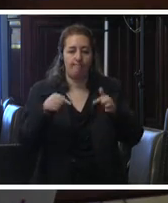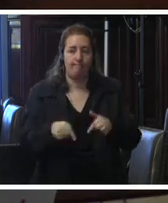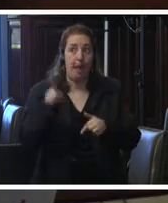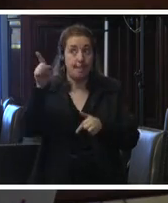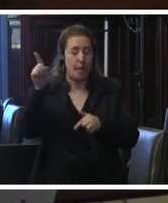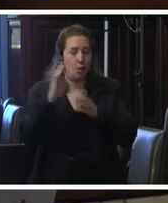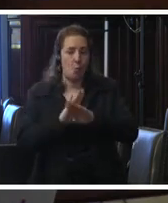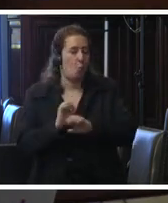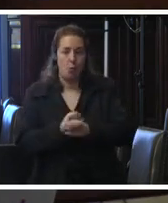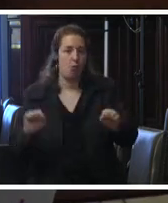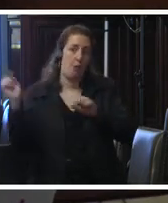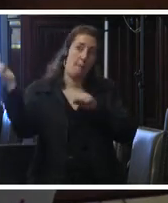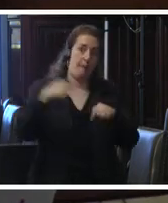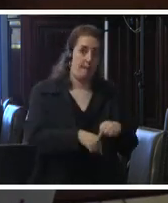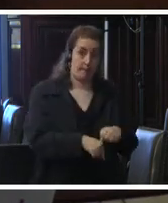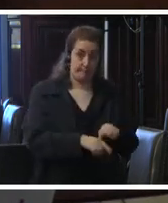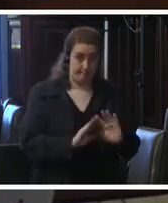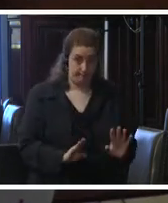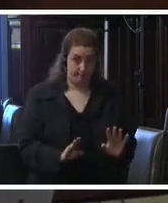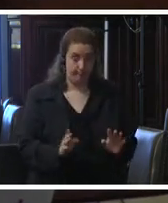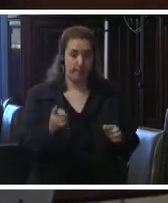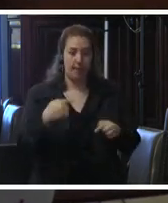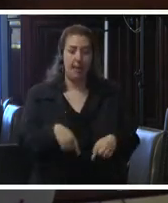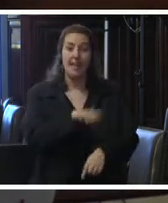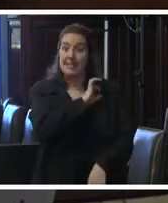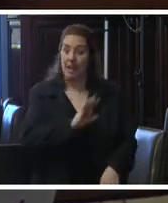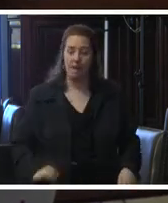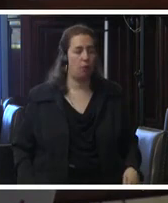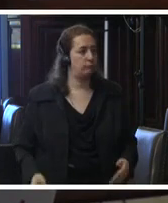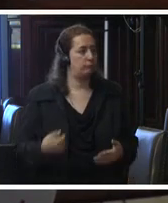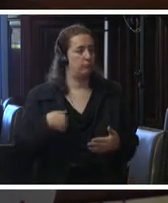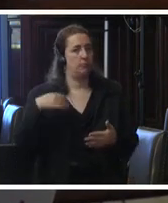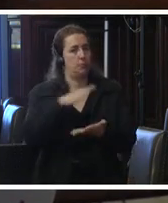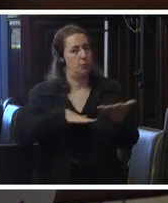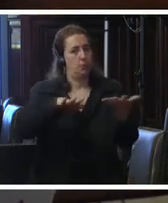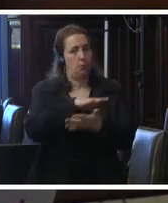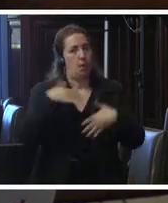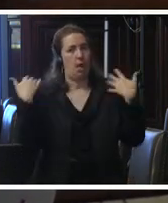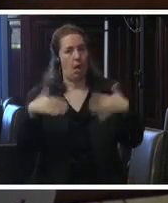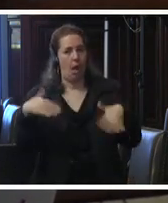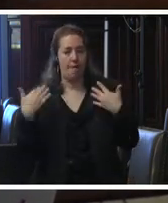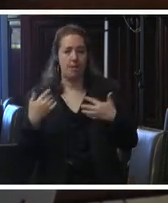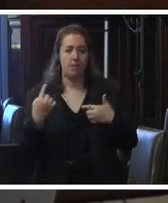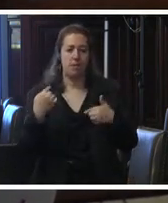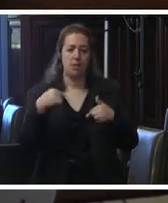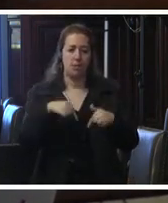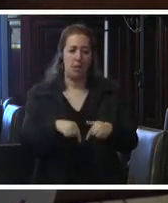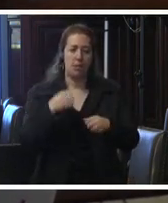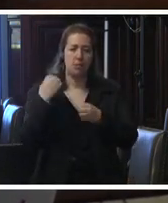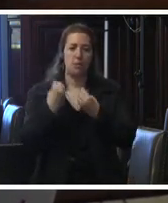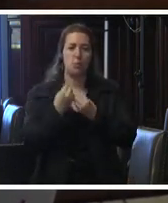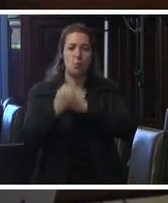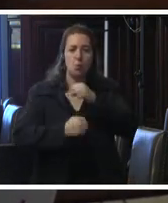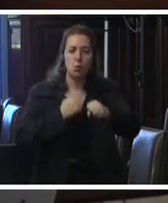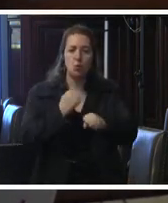audiencia. En El Salvador hay situaciones muy graves. Desde hace muchos años se están perpetrando graves